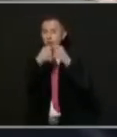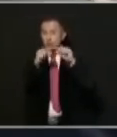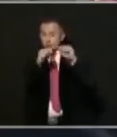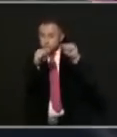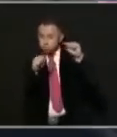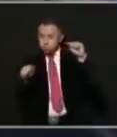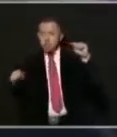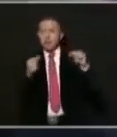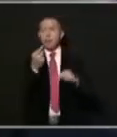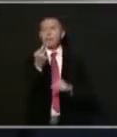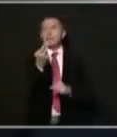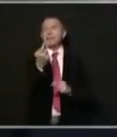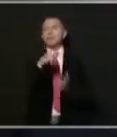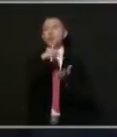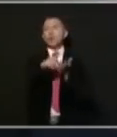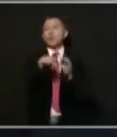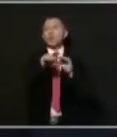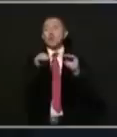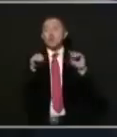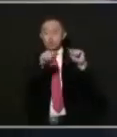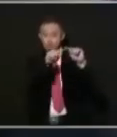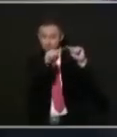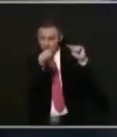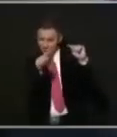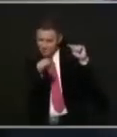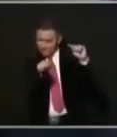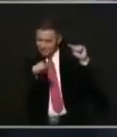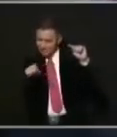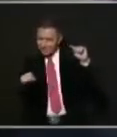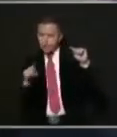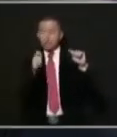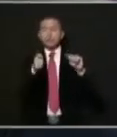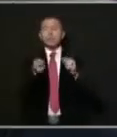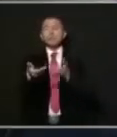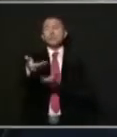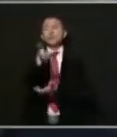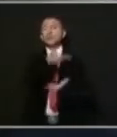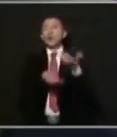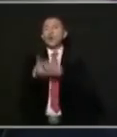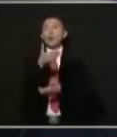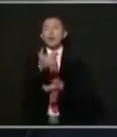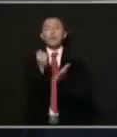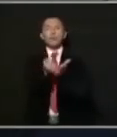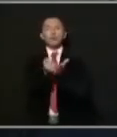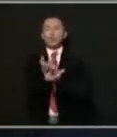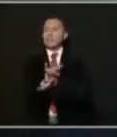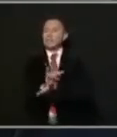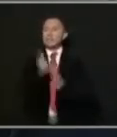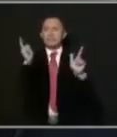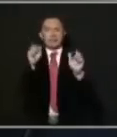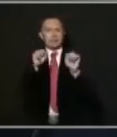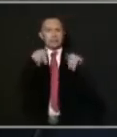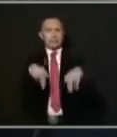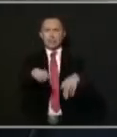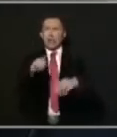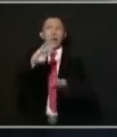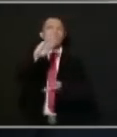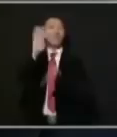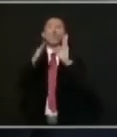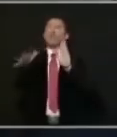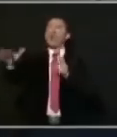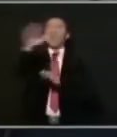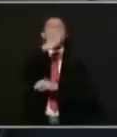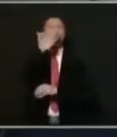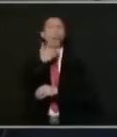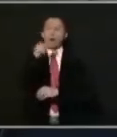ancho. Va a ser la zona libre más grande del mundo. En esa zona libre van